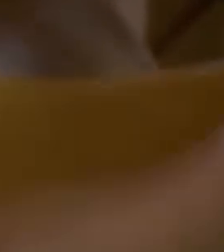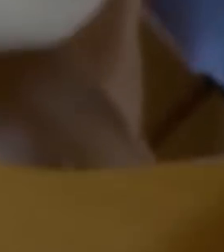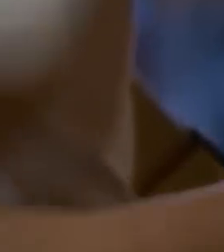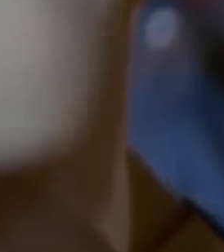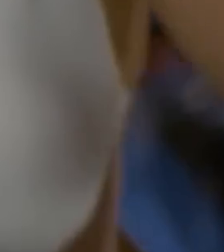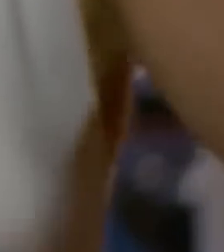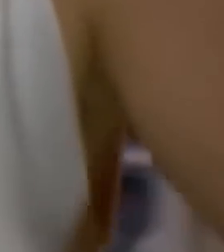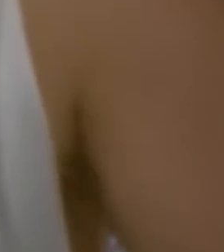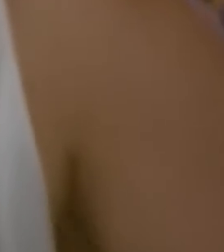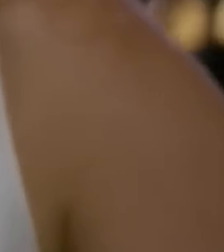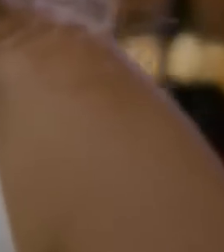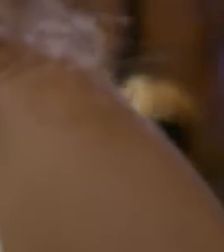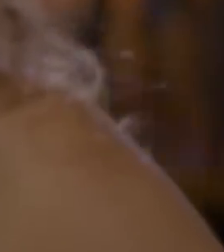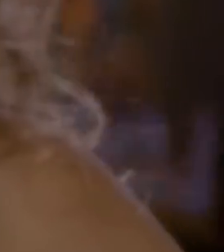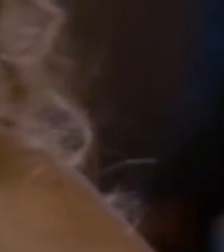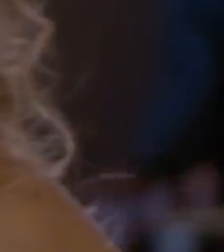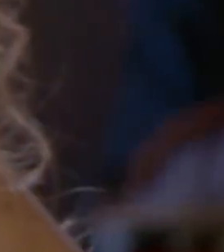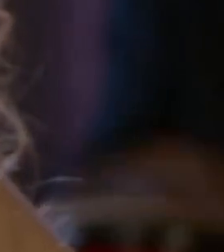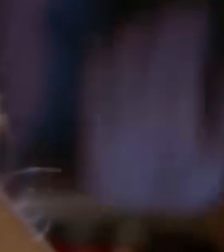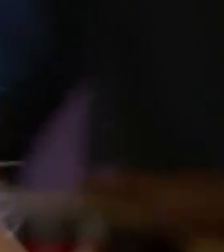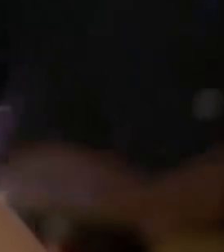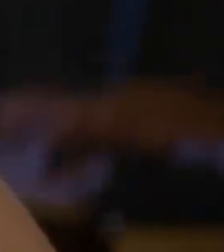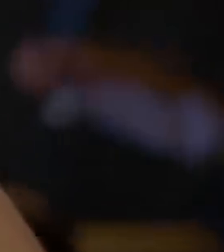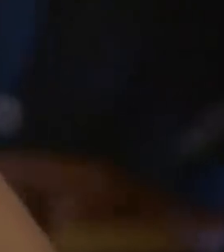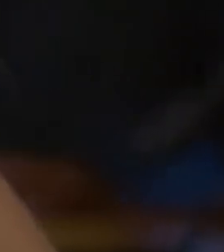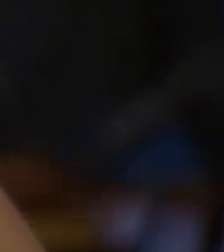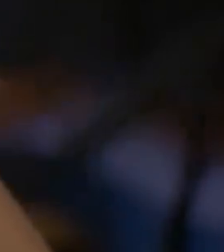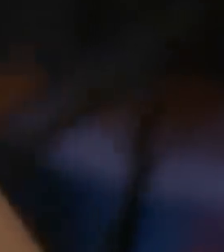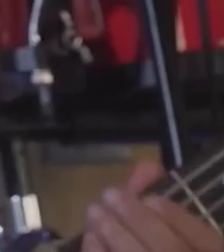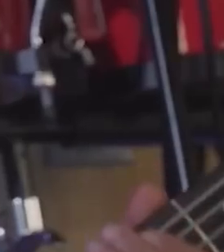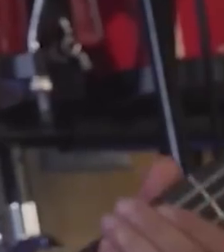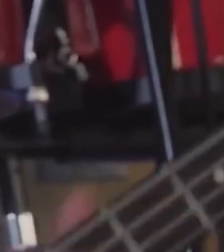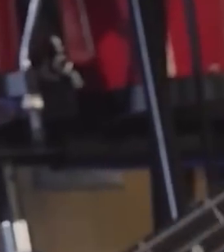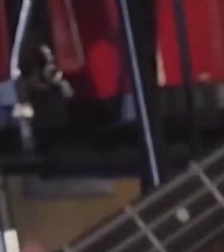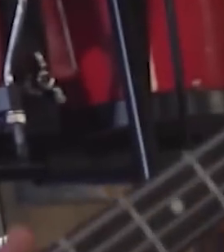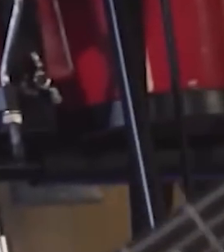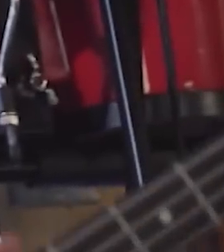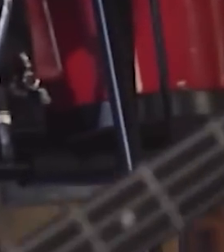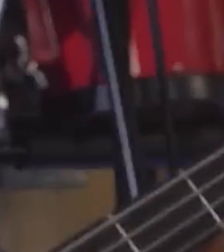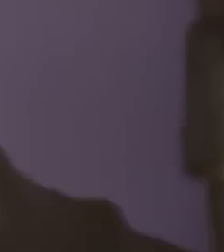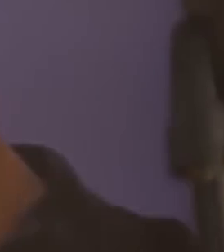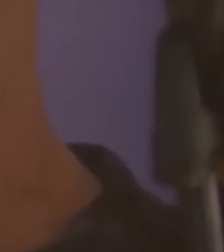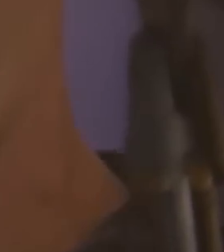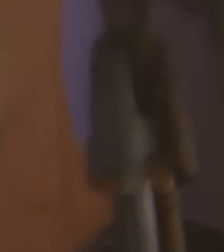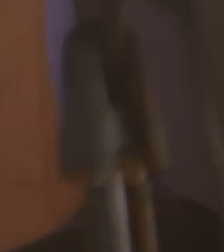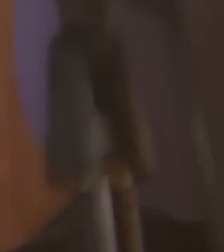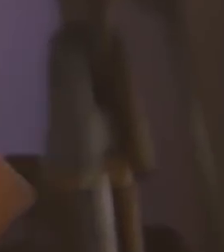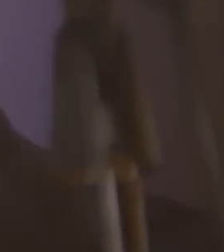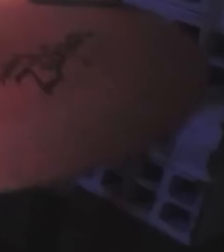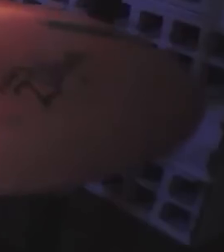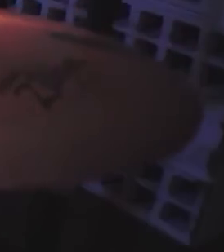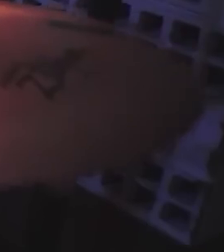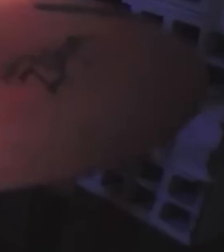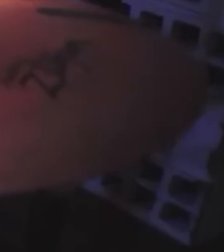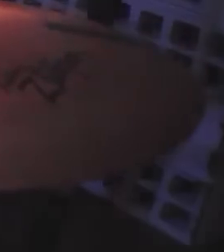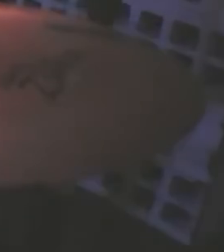todo y desde mis cristales se ve tan claro